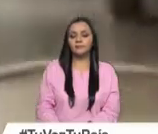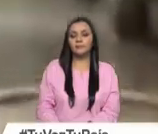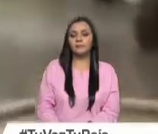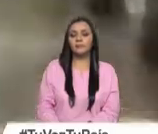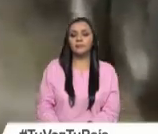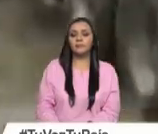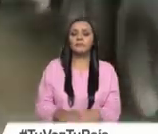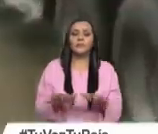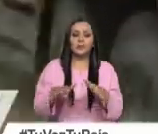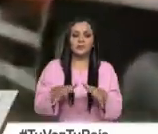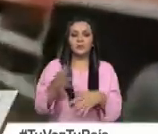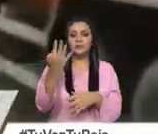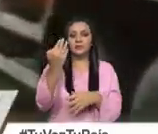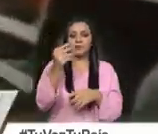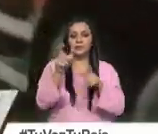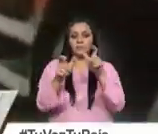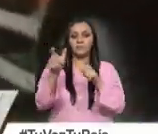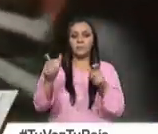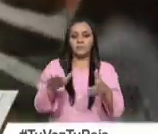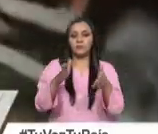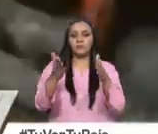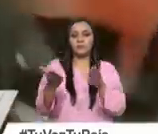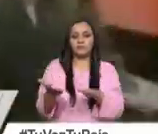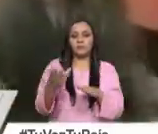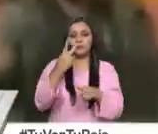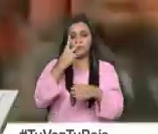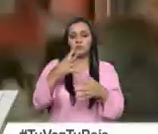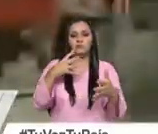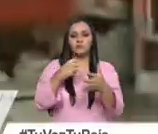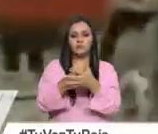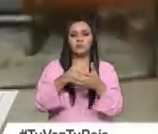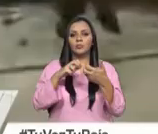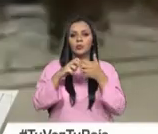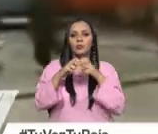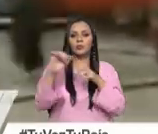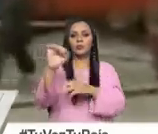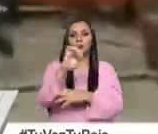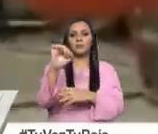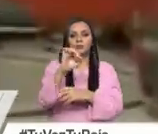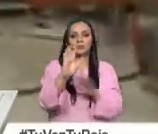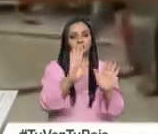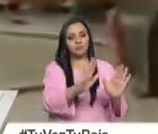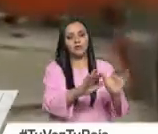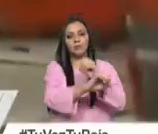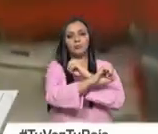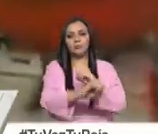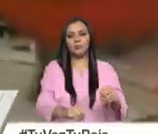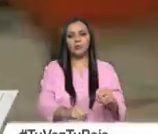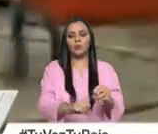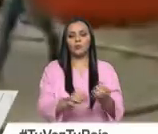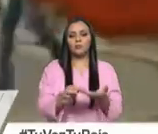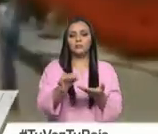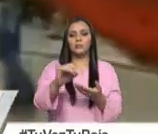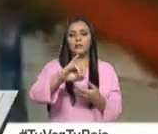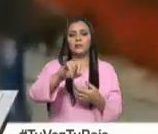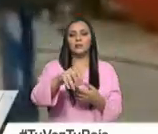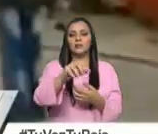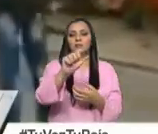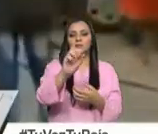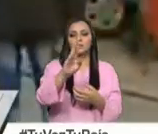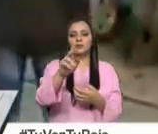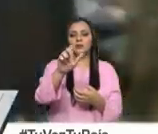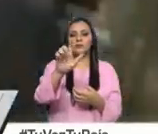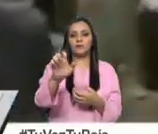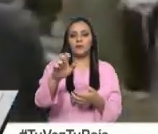Al menos 14 personas murieron el jueves en un atentado con coche bomba en la ciudad costera de Jablej, bastión del régimen en el oeste de